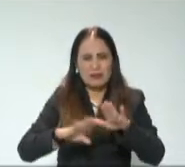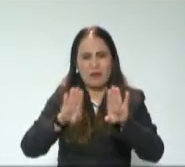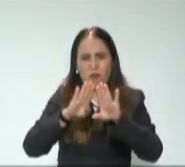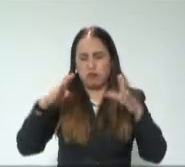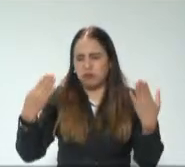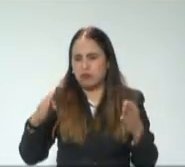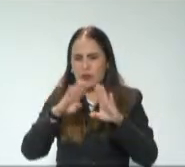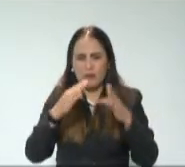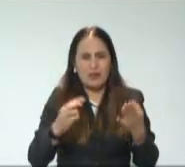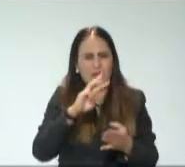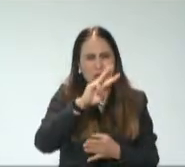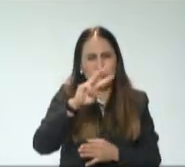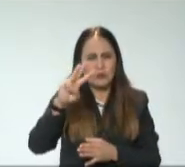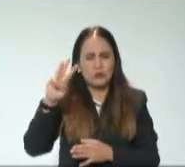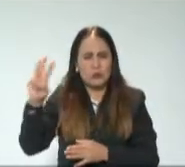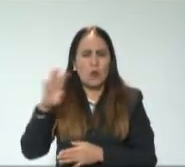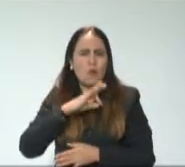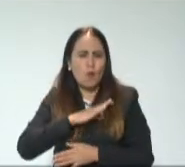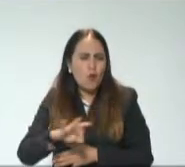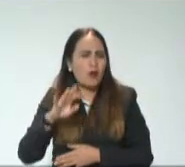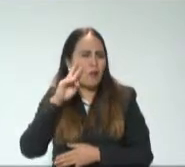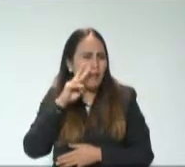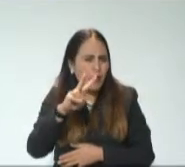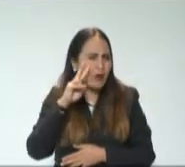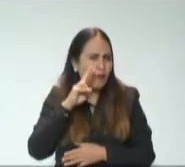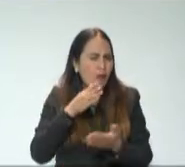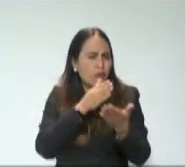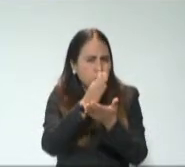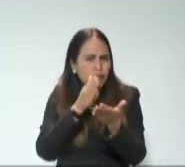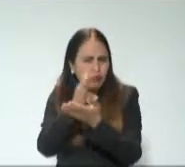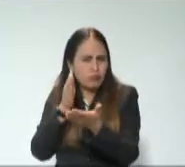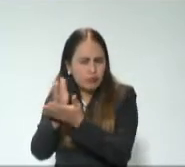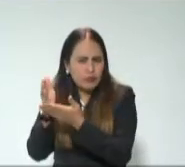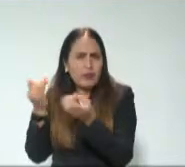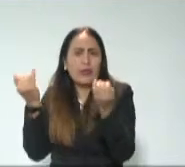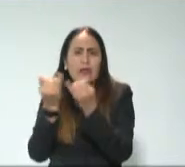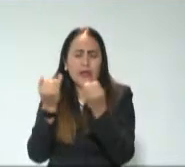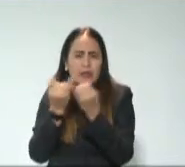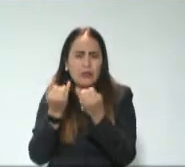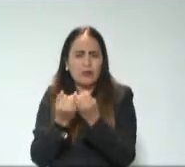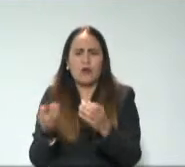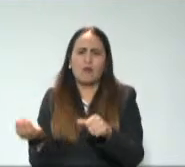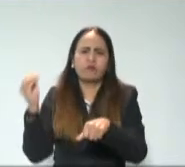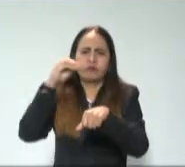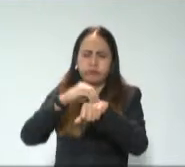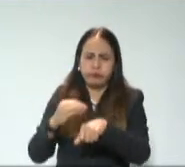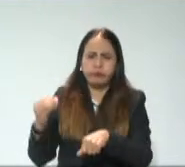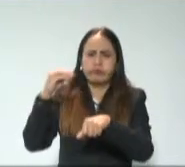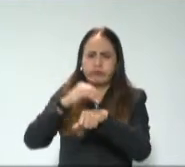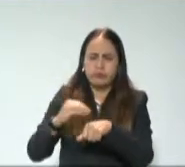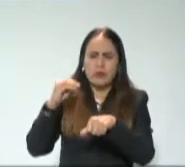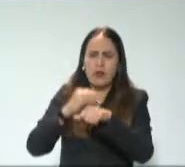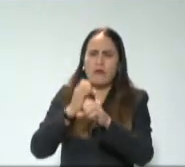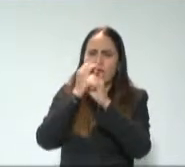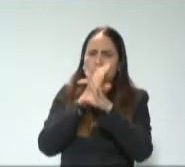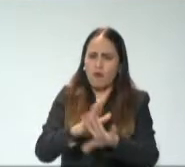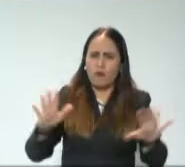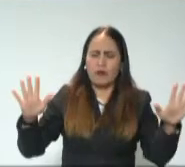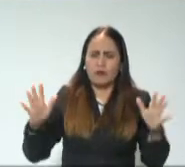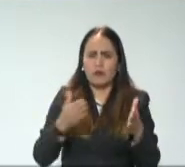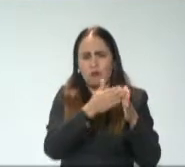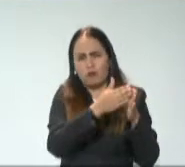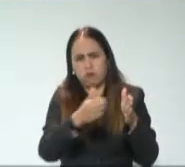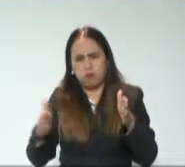puedan ser consultadas por todo el mundo y que es más puedan ser sumadas a toda la información que se está